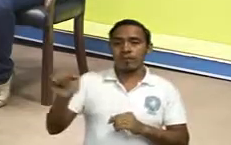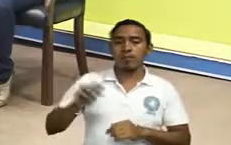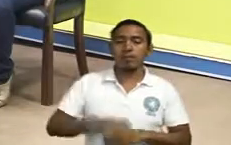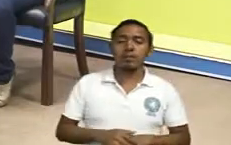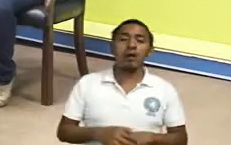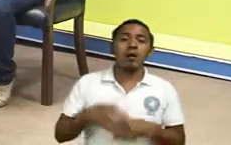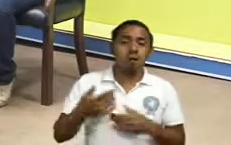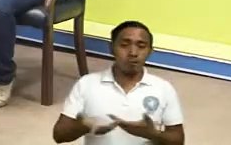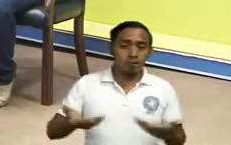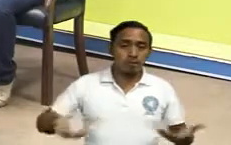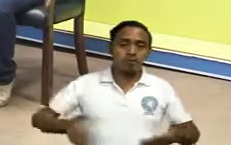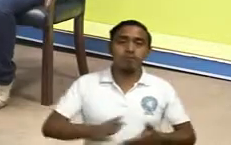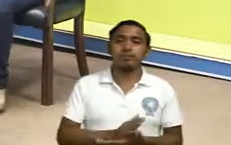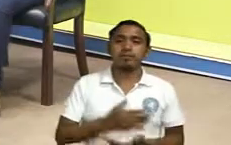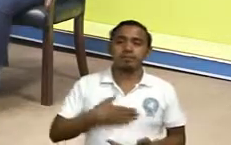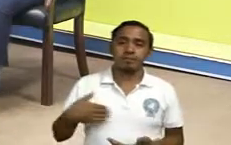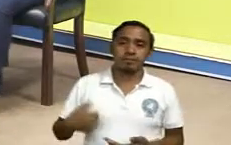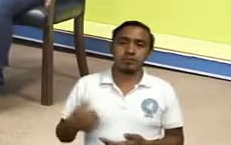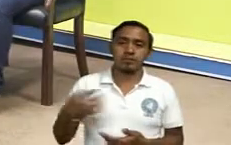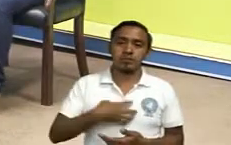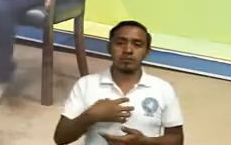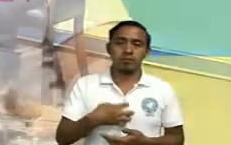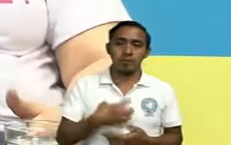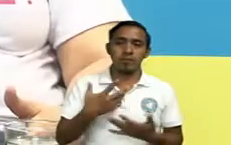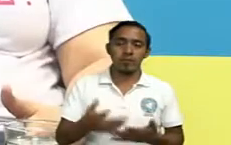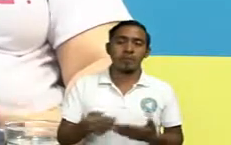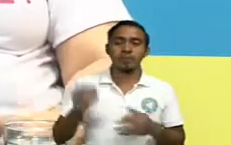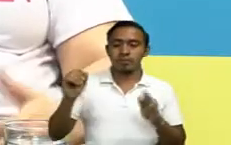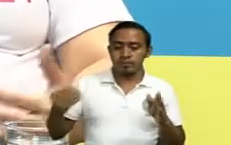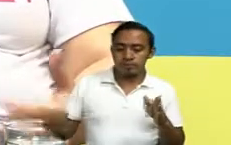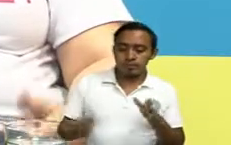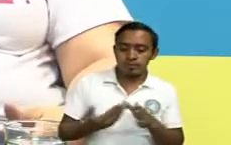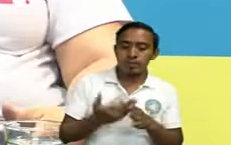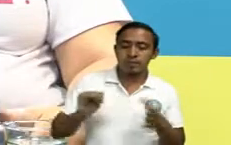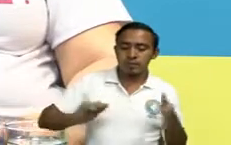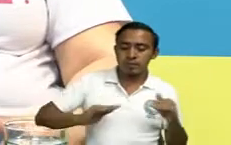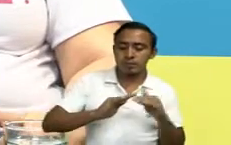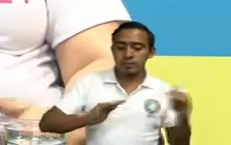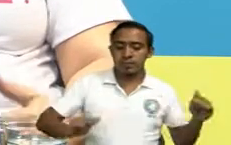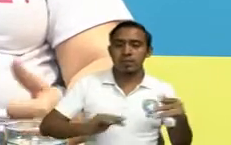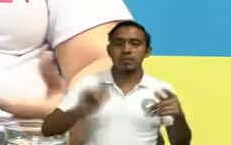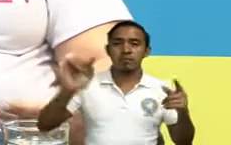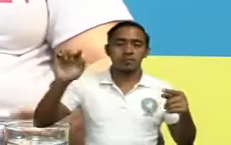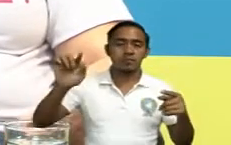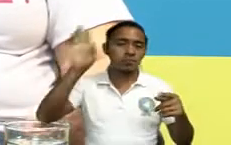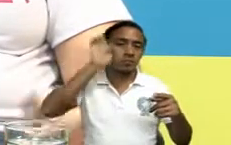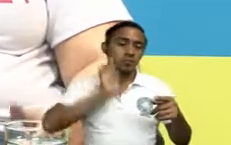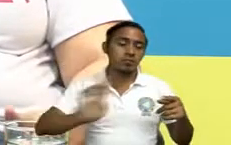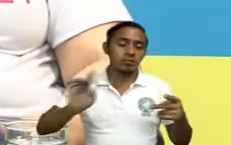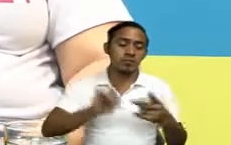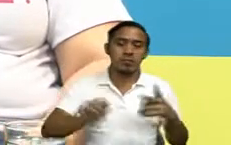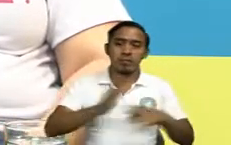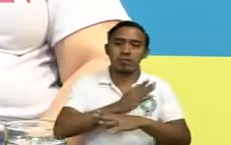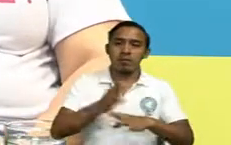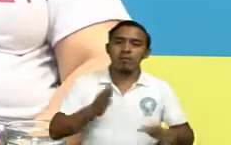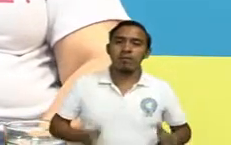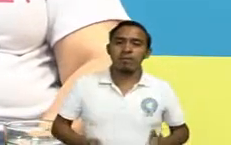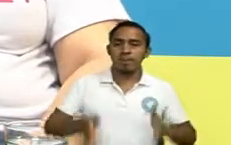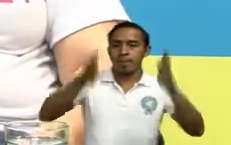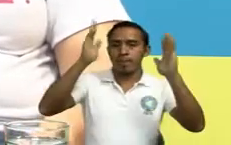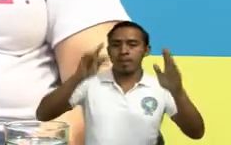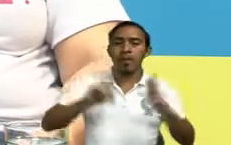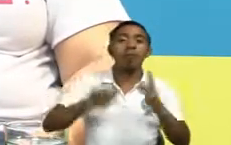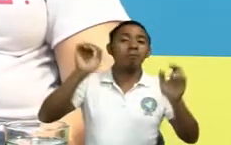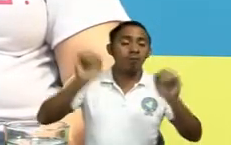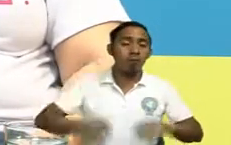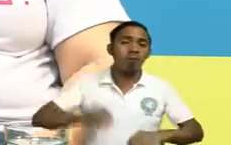de mejorías en lo que es la accesibilidad en universidades, en los edificios, lo podemos